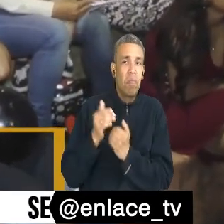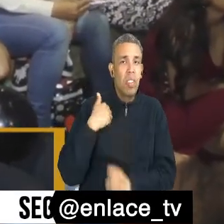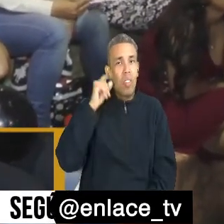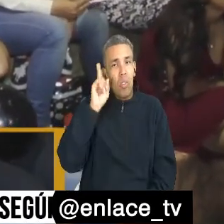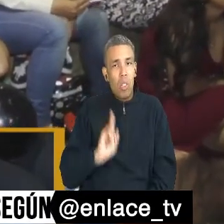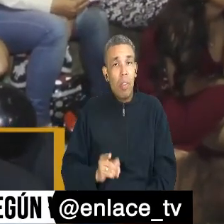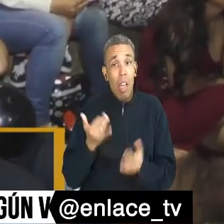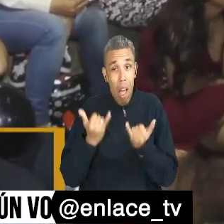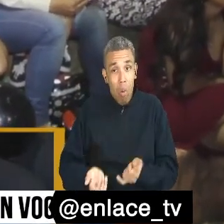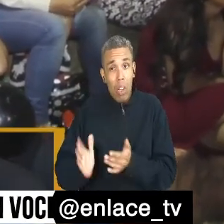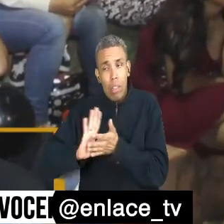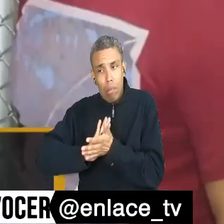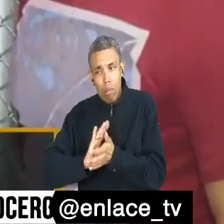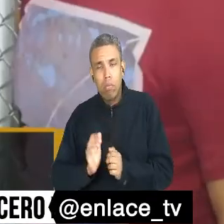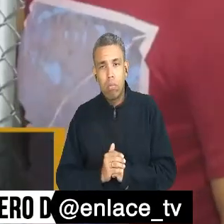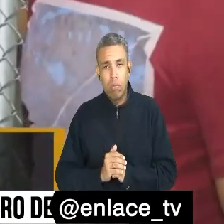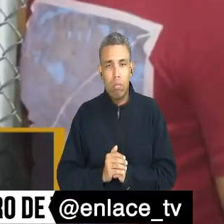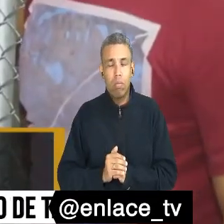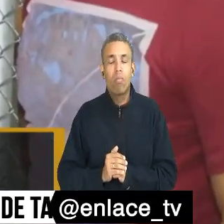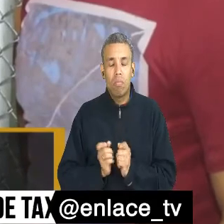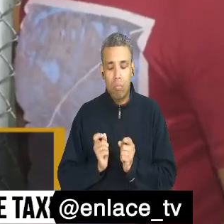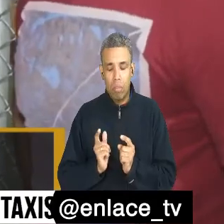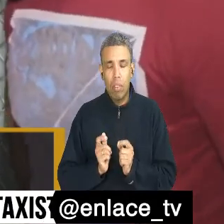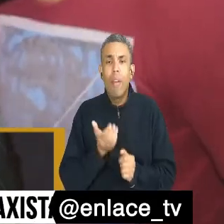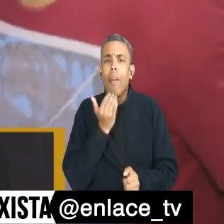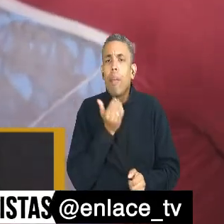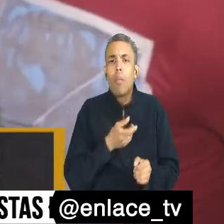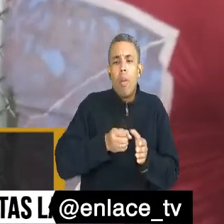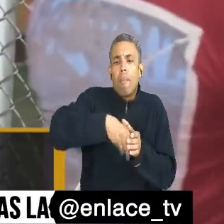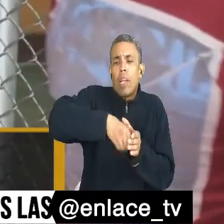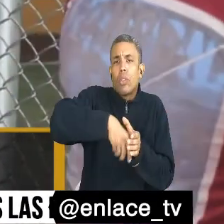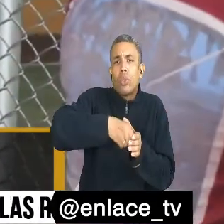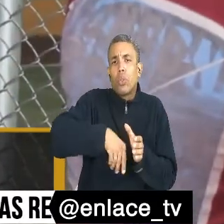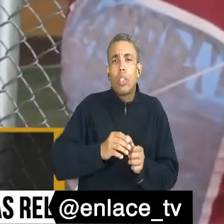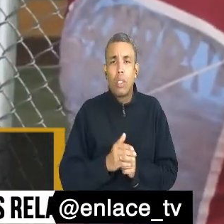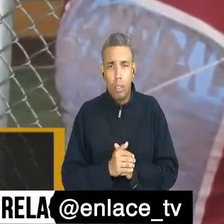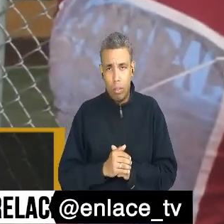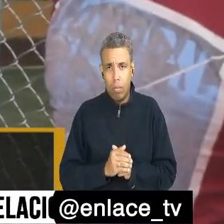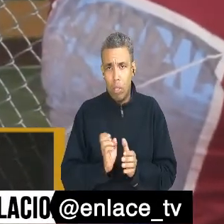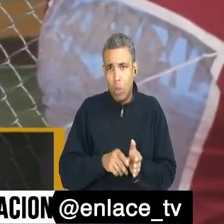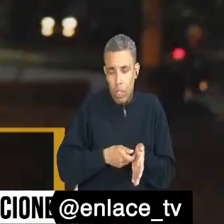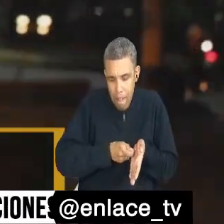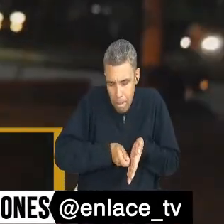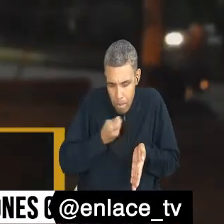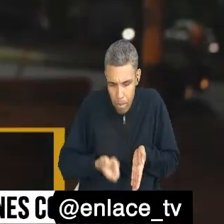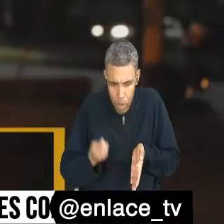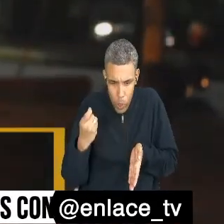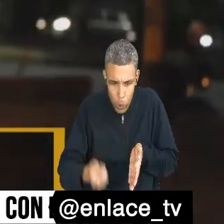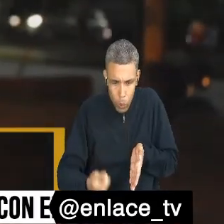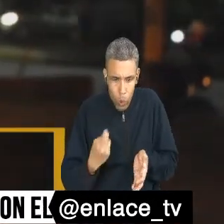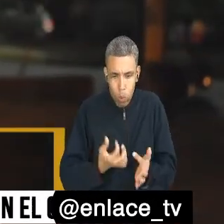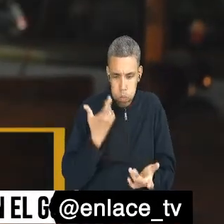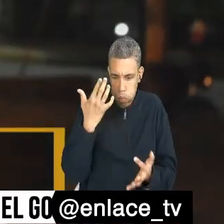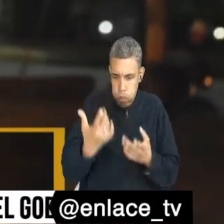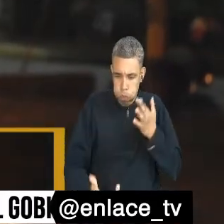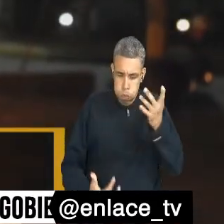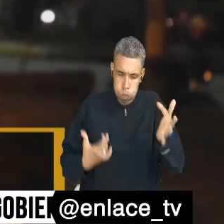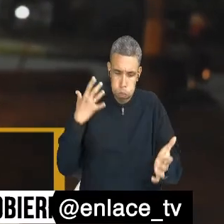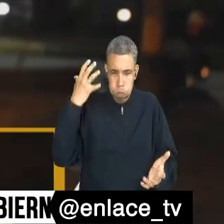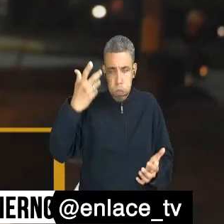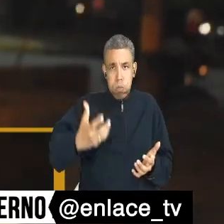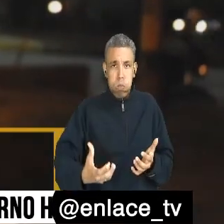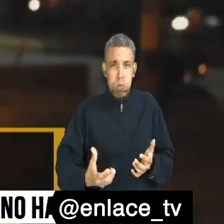la quema de las hojas dice que yo las quemo porque los operadores, los barrenderos, no la recogen, están en la obligación de